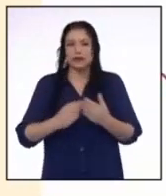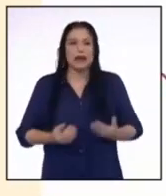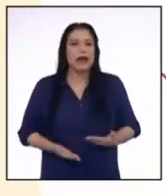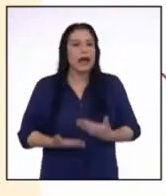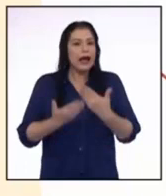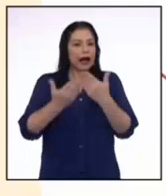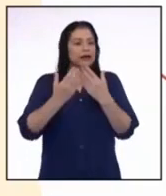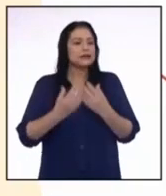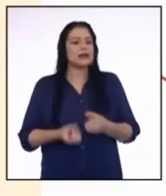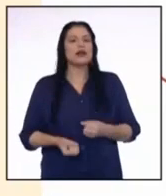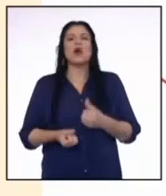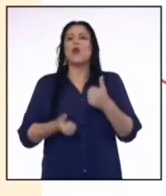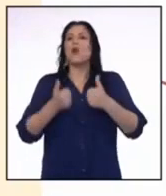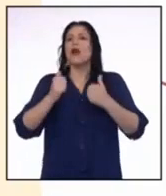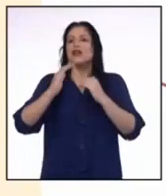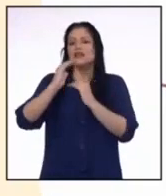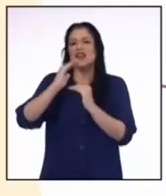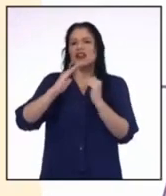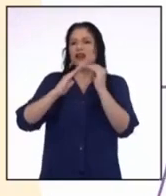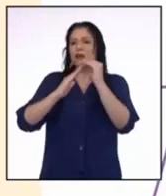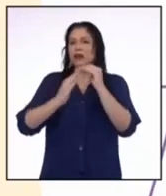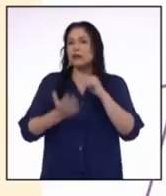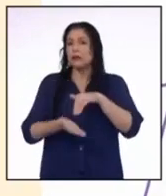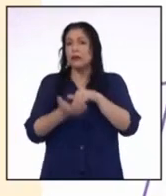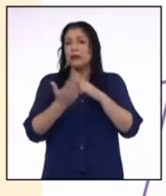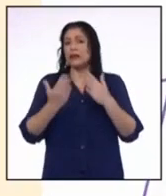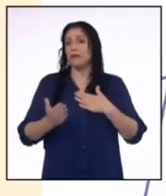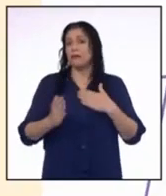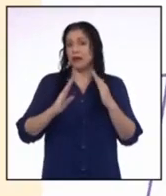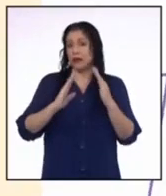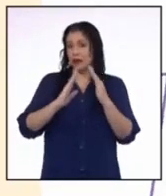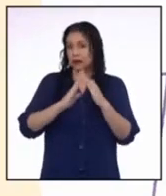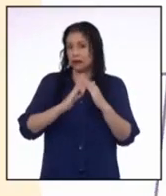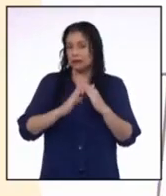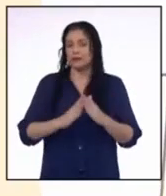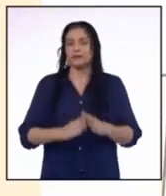Establecer el nivel de vulnerabilidad.